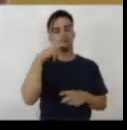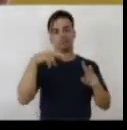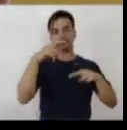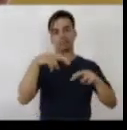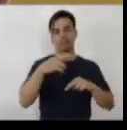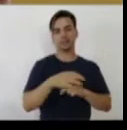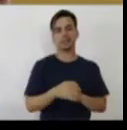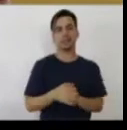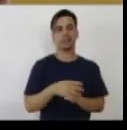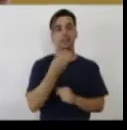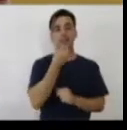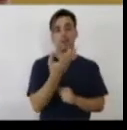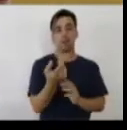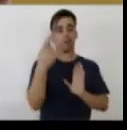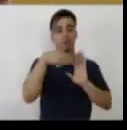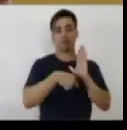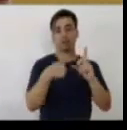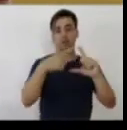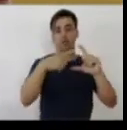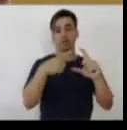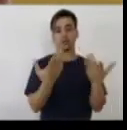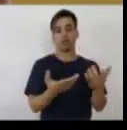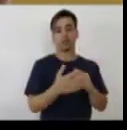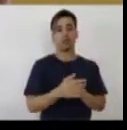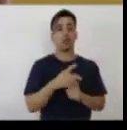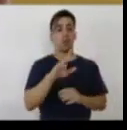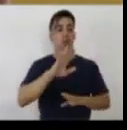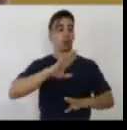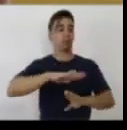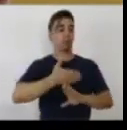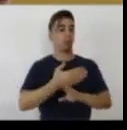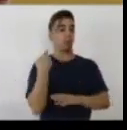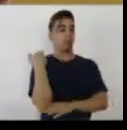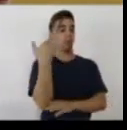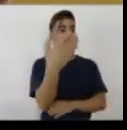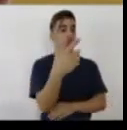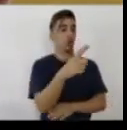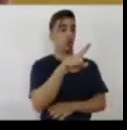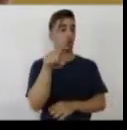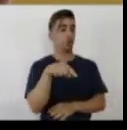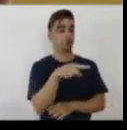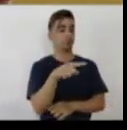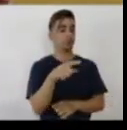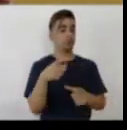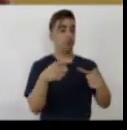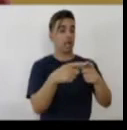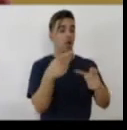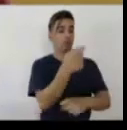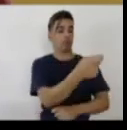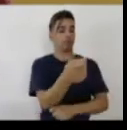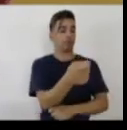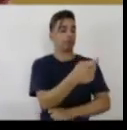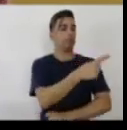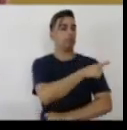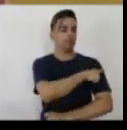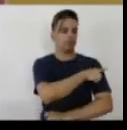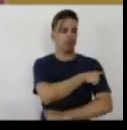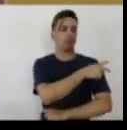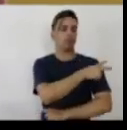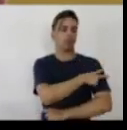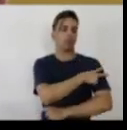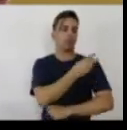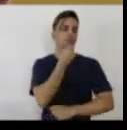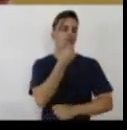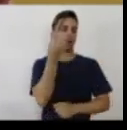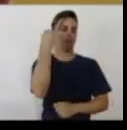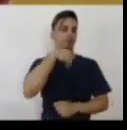ejercicios para cuando estén trabajando magnitudes de temperatura con sus estudiantes, lo mismo en la escuela primaria que